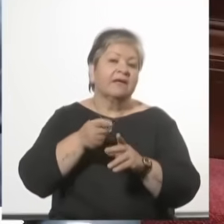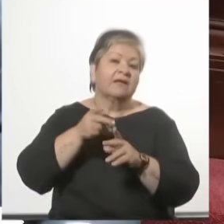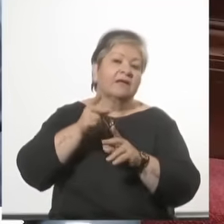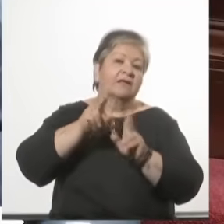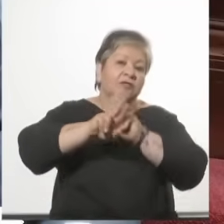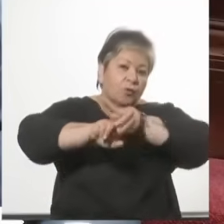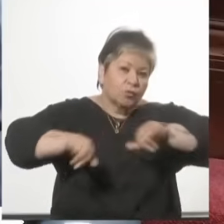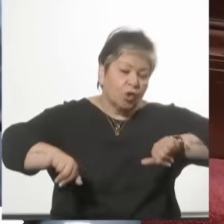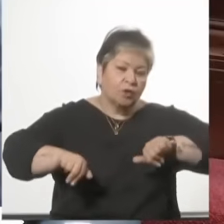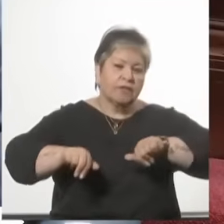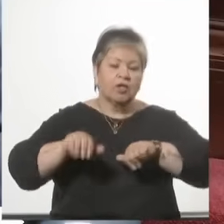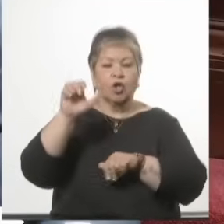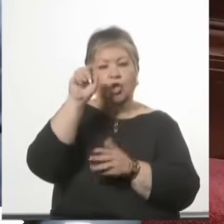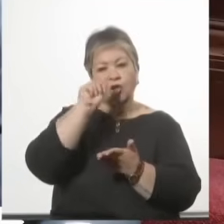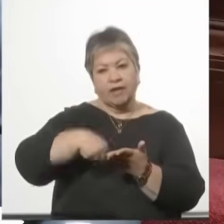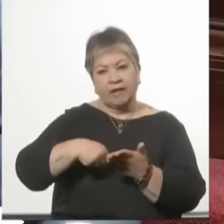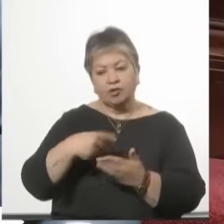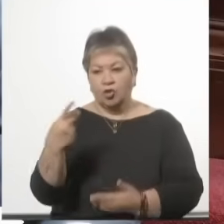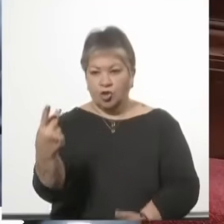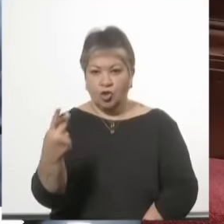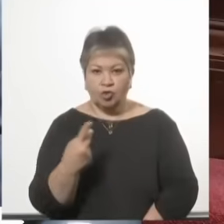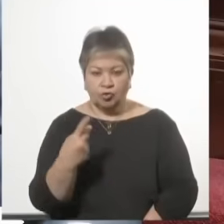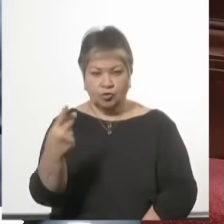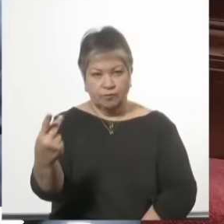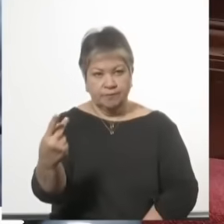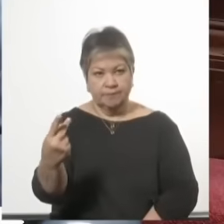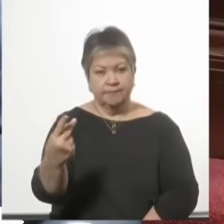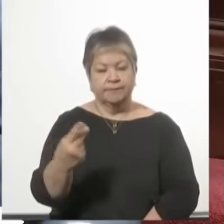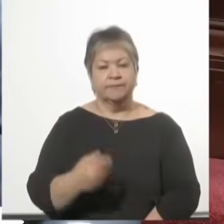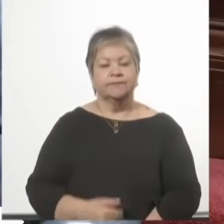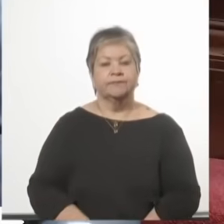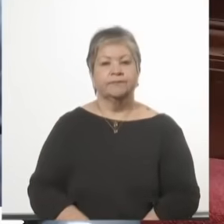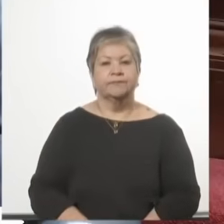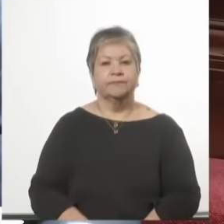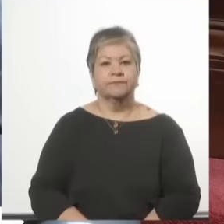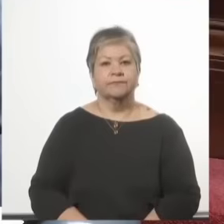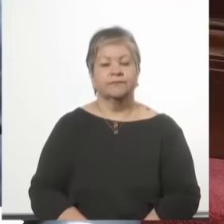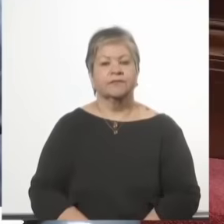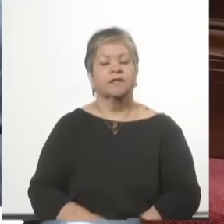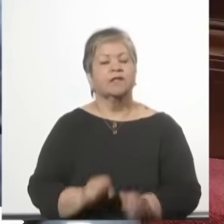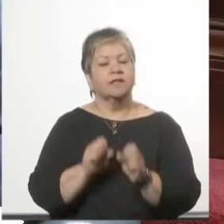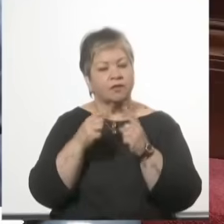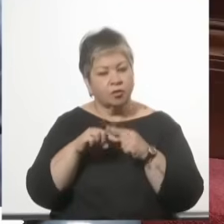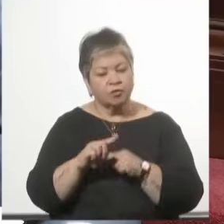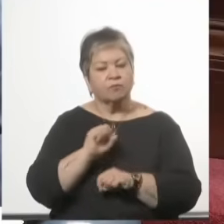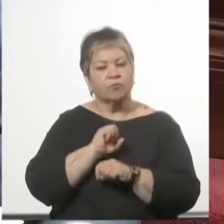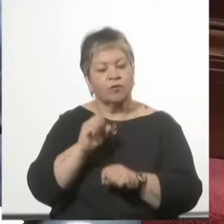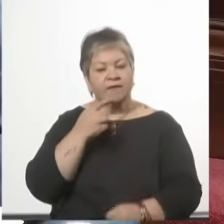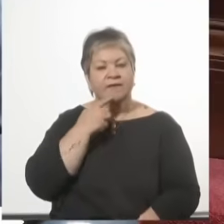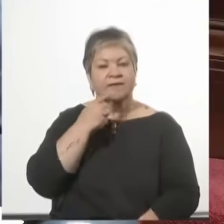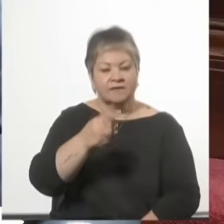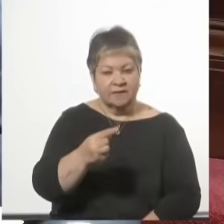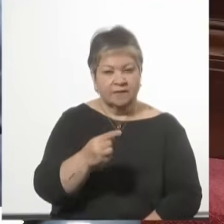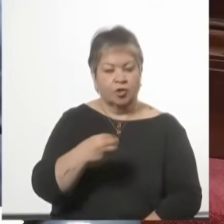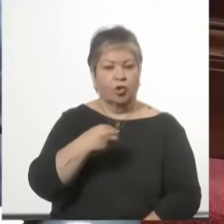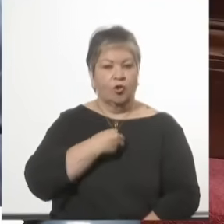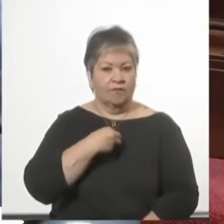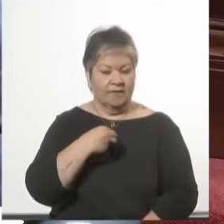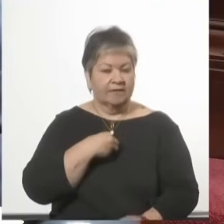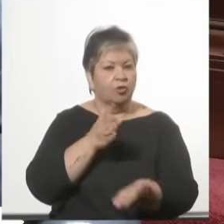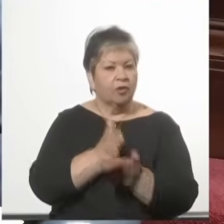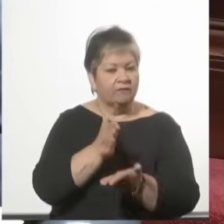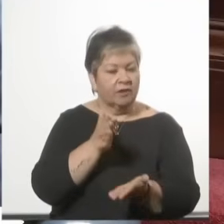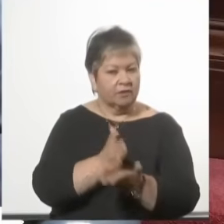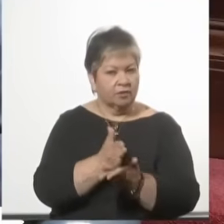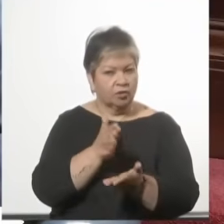contratos bilaterales, aún en casos de pleno cumplimiento de la prestación principal. Puede afirmarse entonces que el valor confianza y de colaboración de